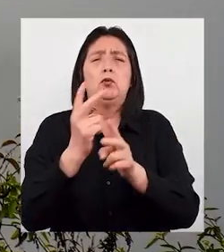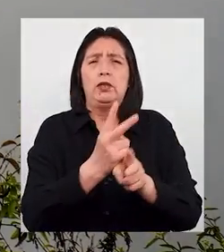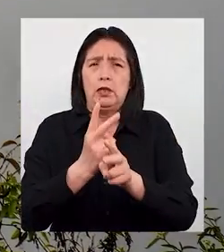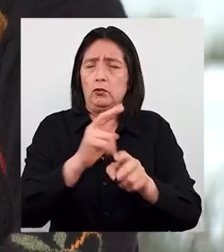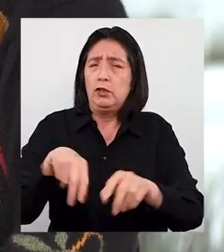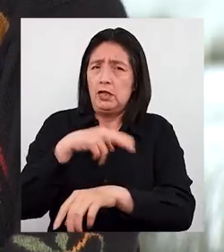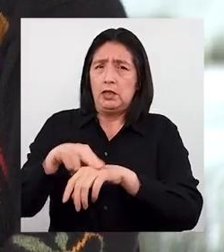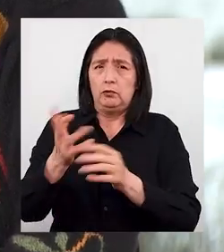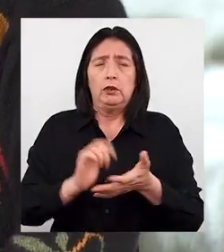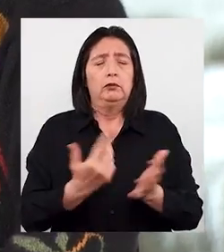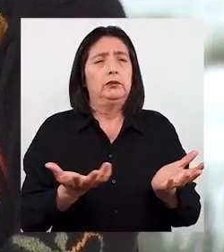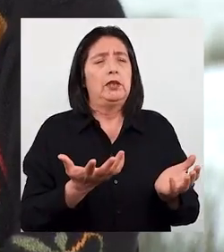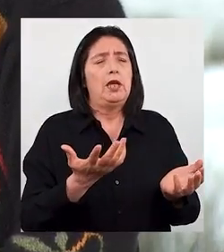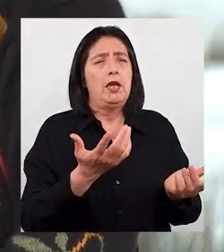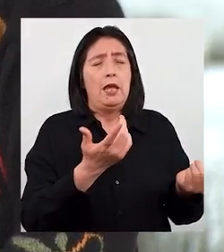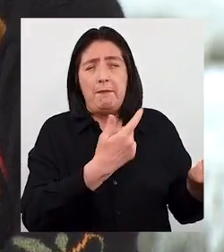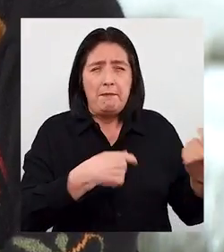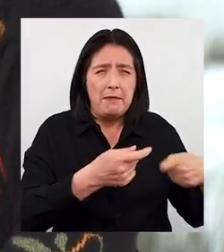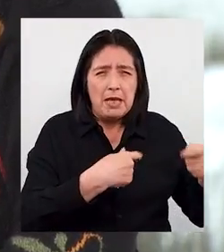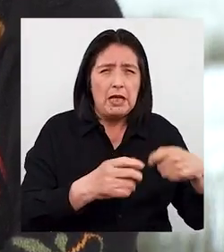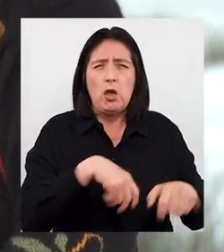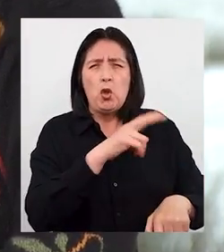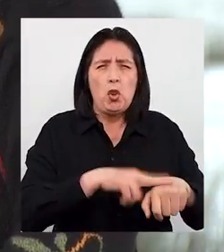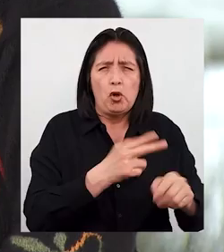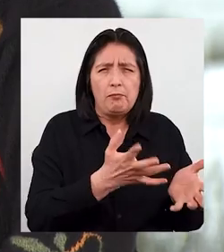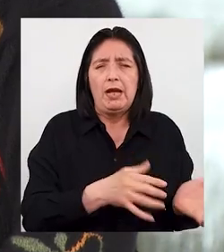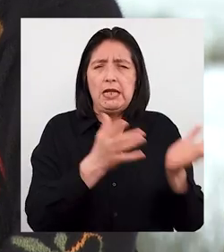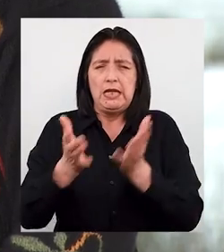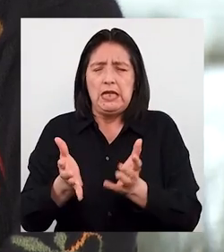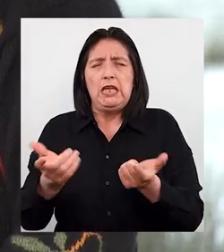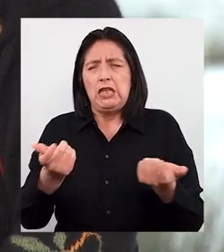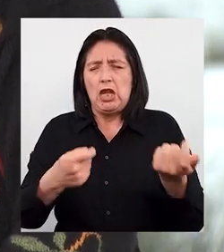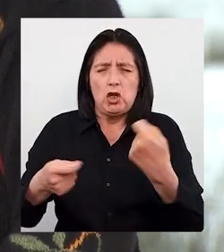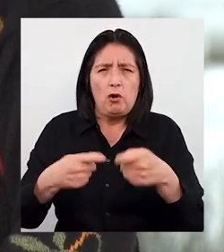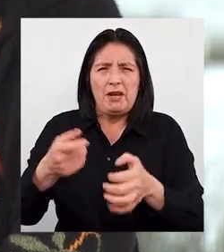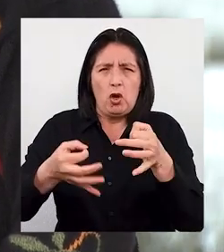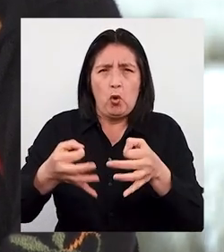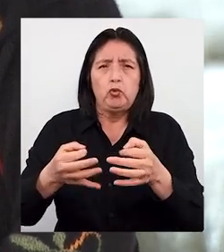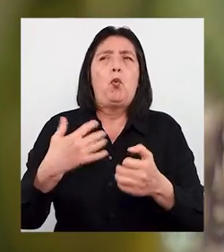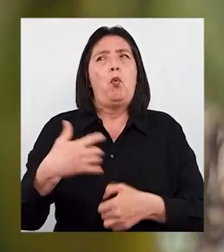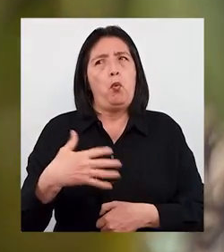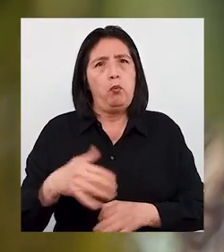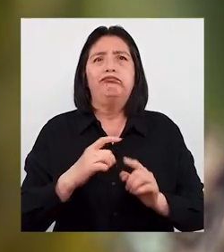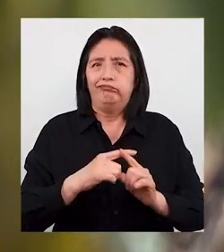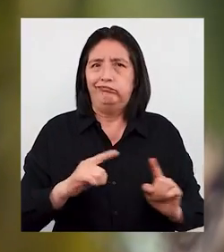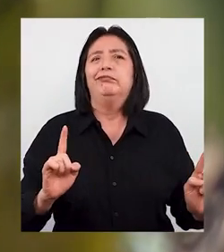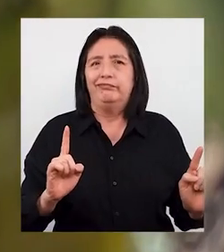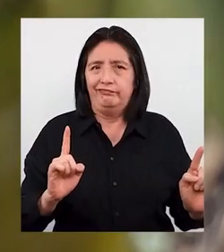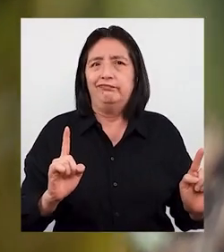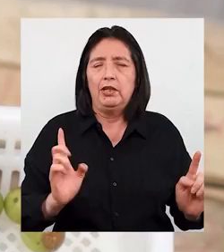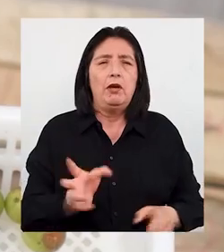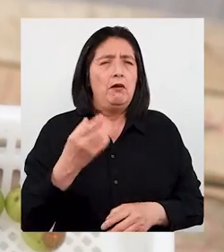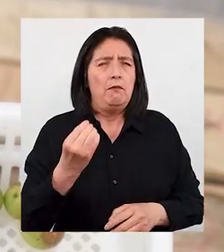sostenibilidad. Entre el mercado normal que existe y el comercio justo, hay una gran diferencia, por lo